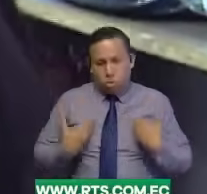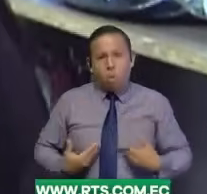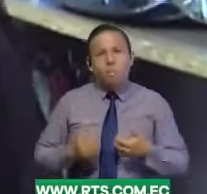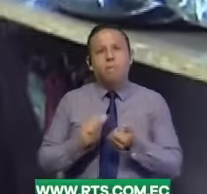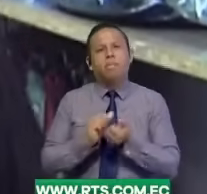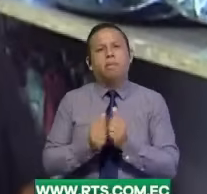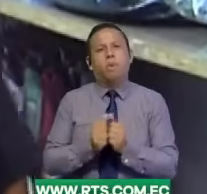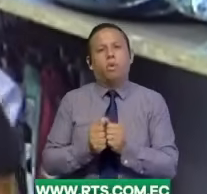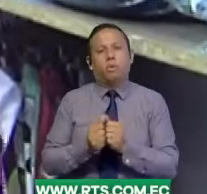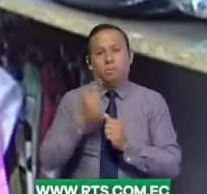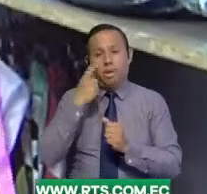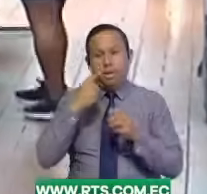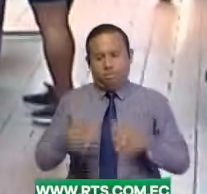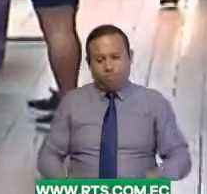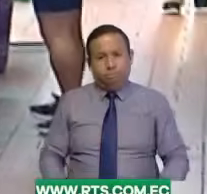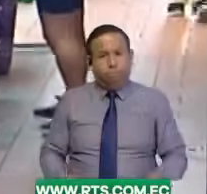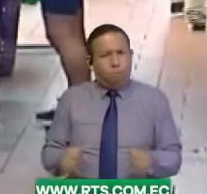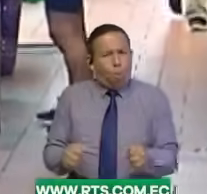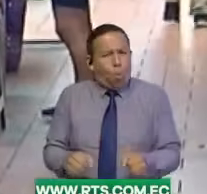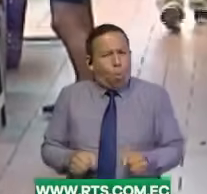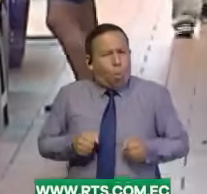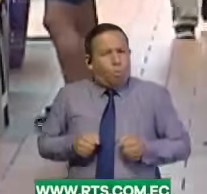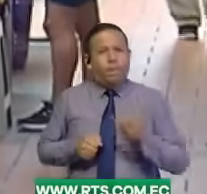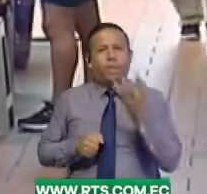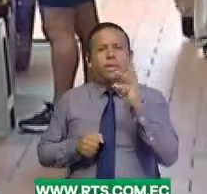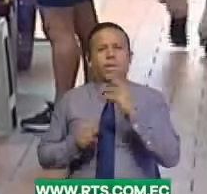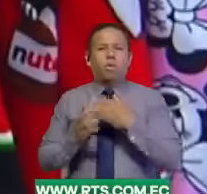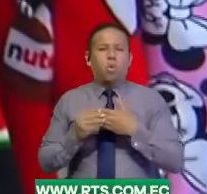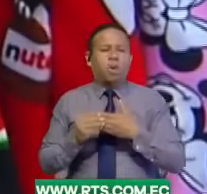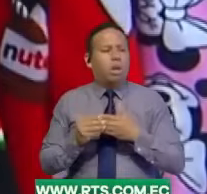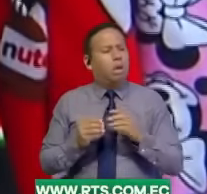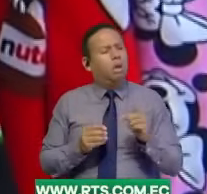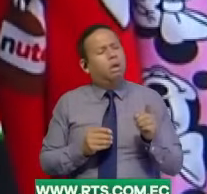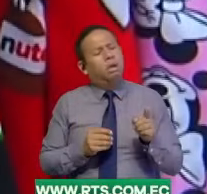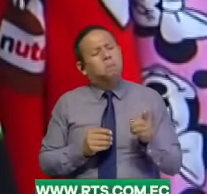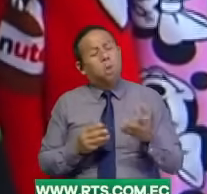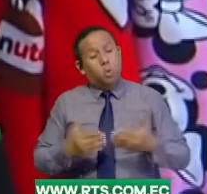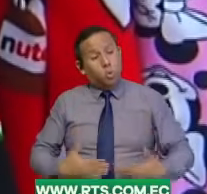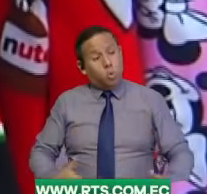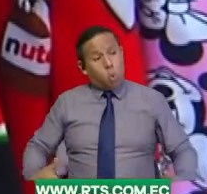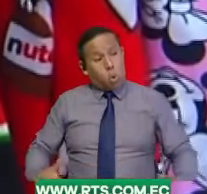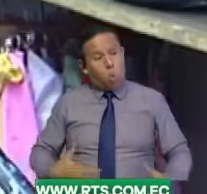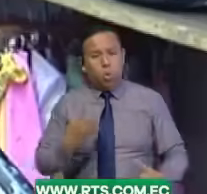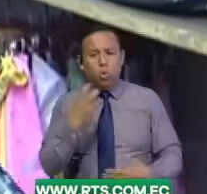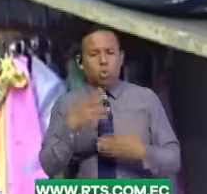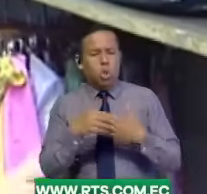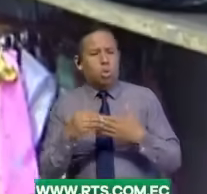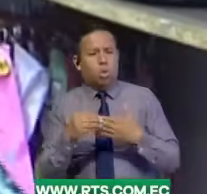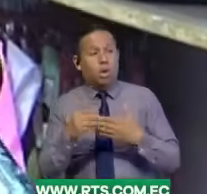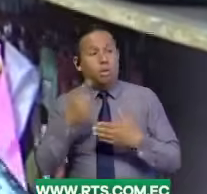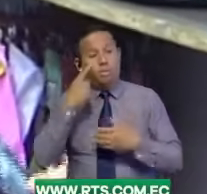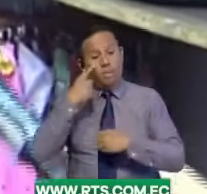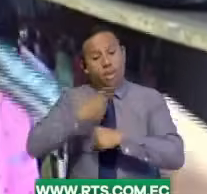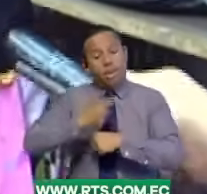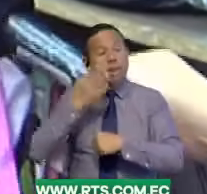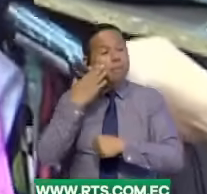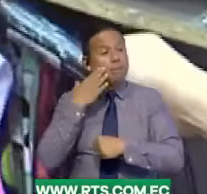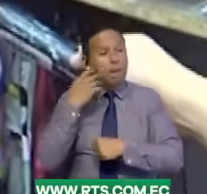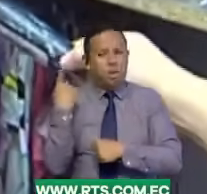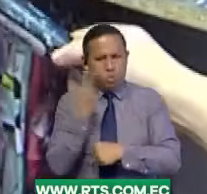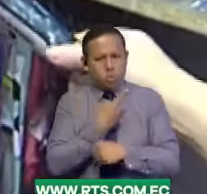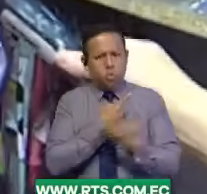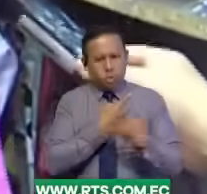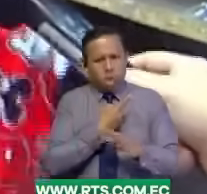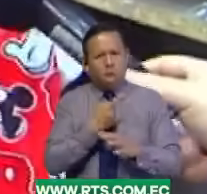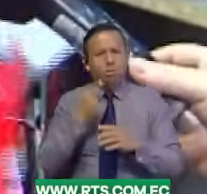Tenemos licras de $16. Ok, ¿y si quiere un short? Bueno, el short te sale en $12. Para el Día de las Madres también tenemos